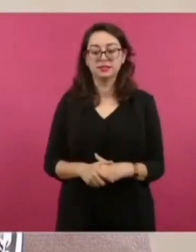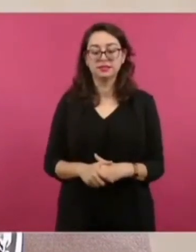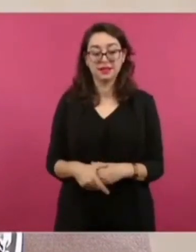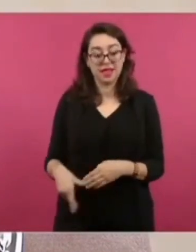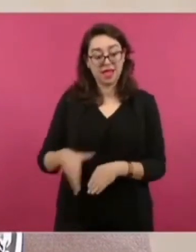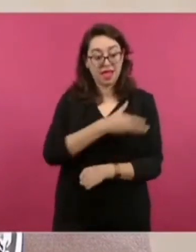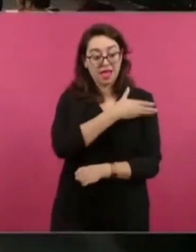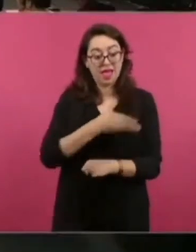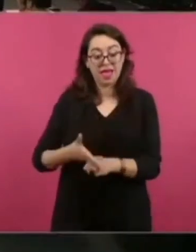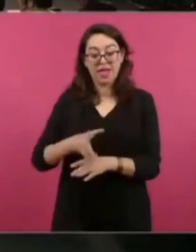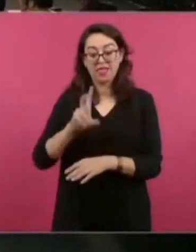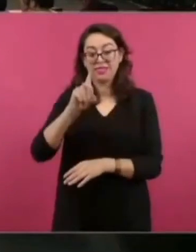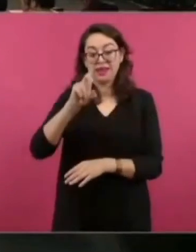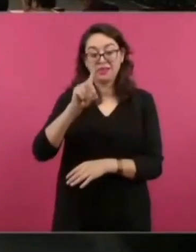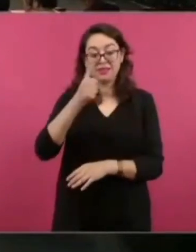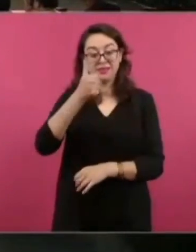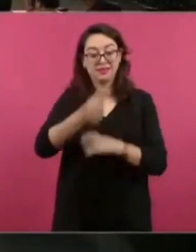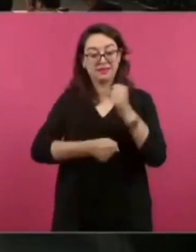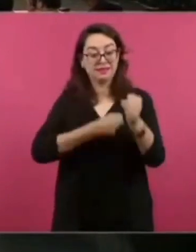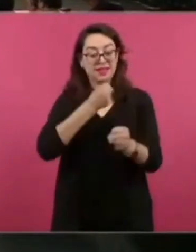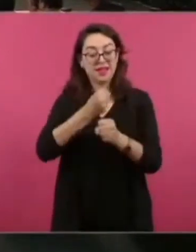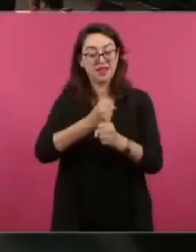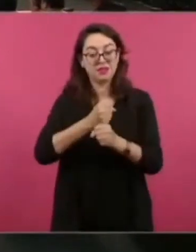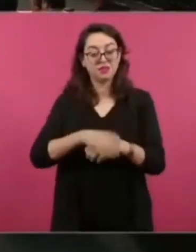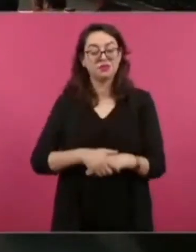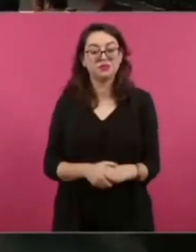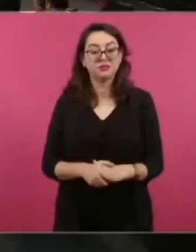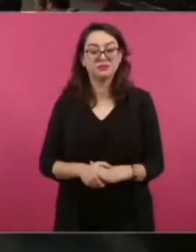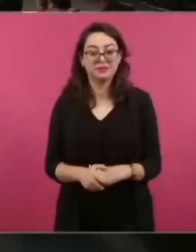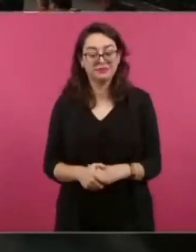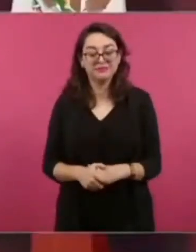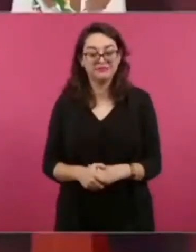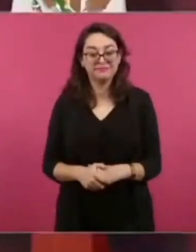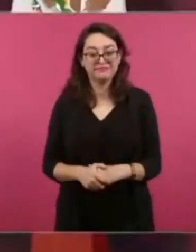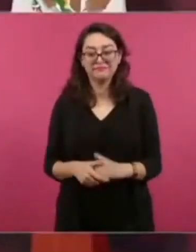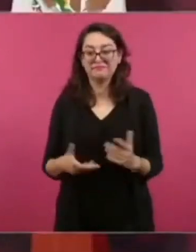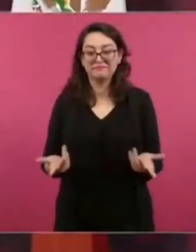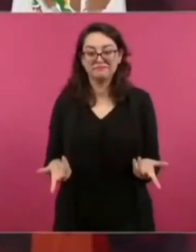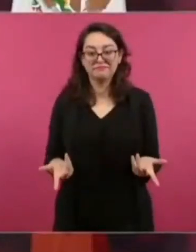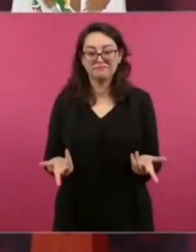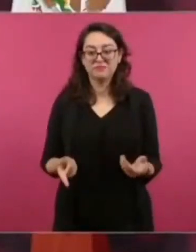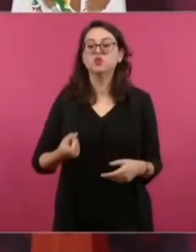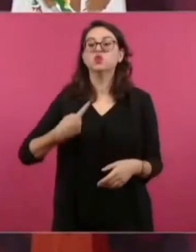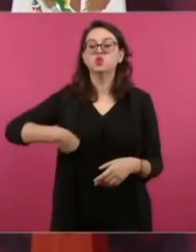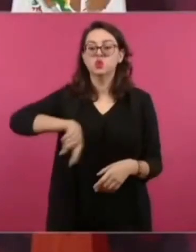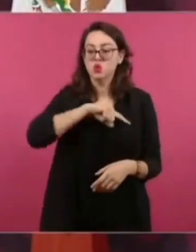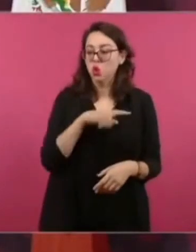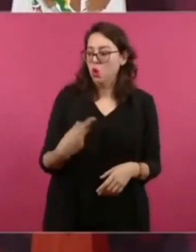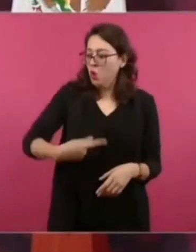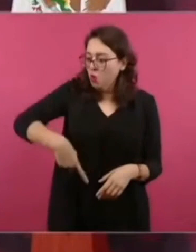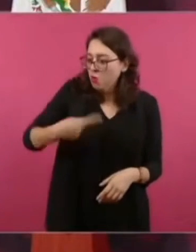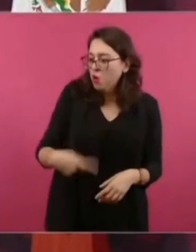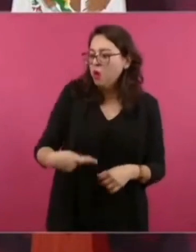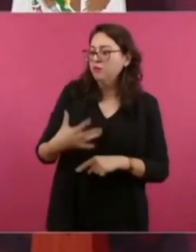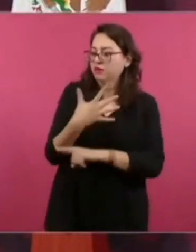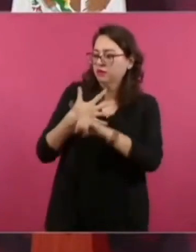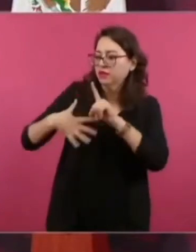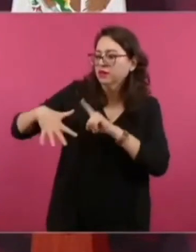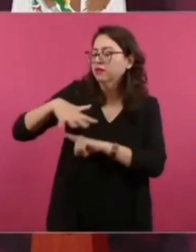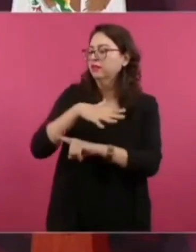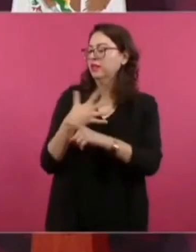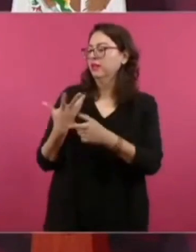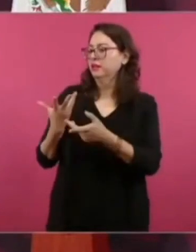apegado a nuestras necesidades. Nos imponían las llamadas